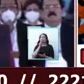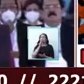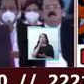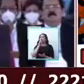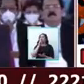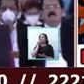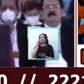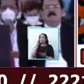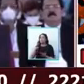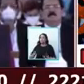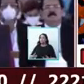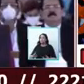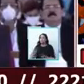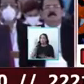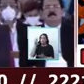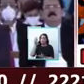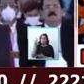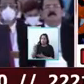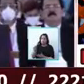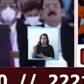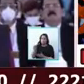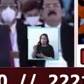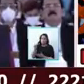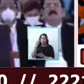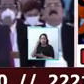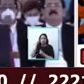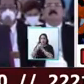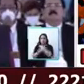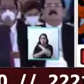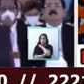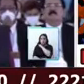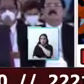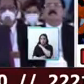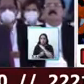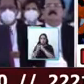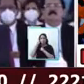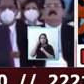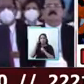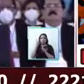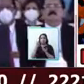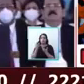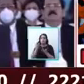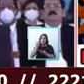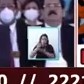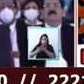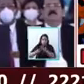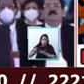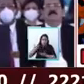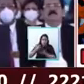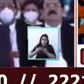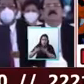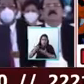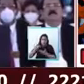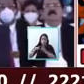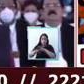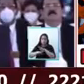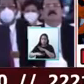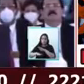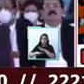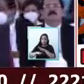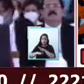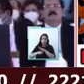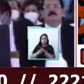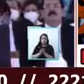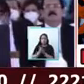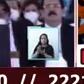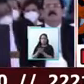familias en Honduras pobres que ya en la factura de la energía ya no la aguantaban, para arriba, y ahora pues no están pagando la